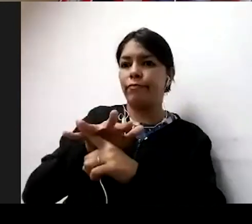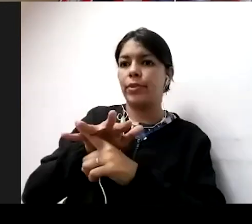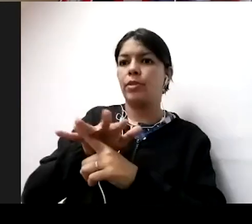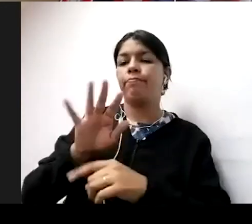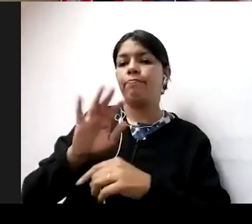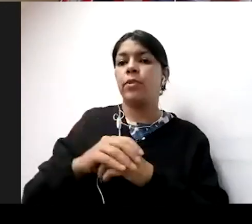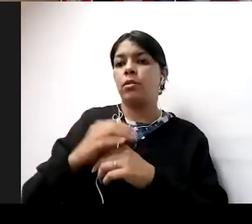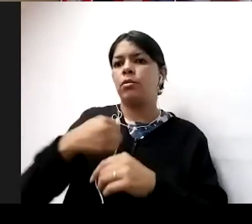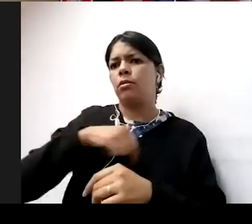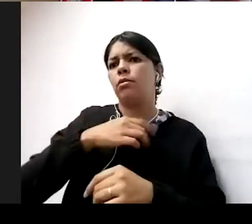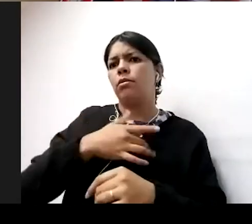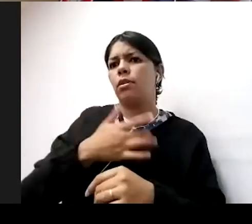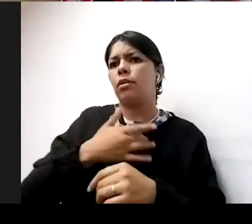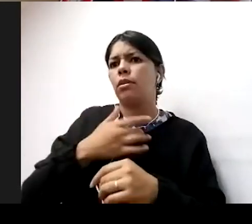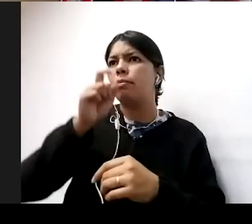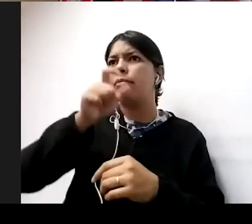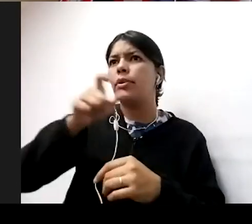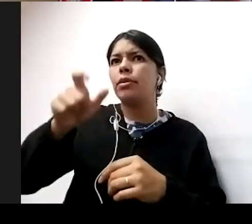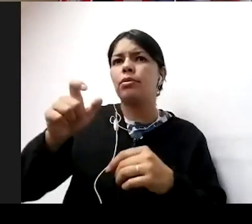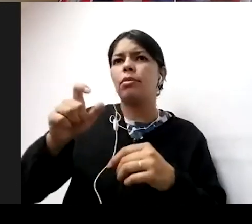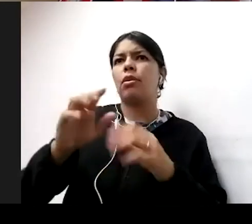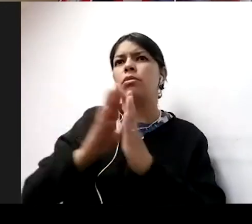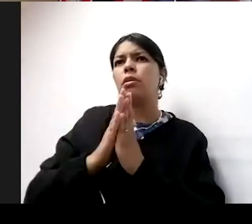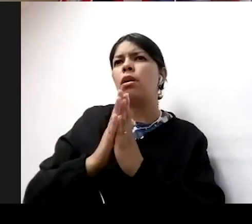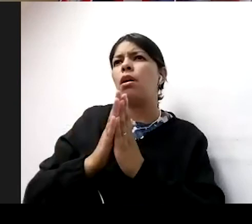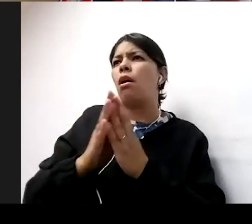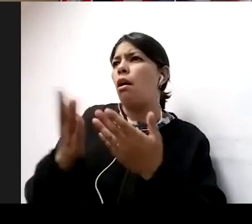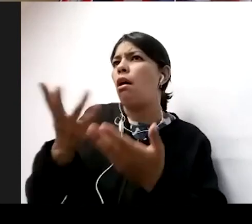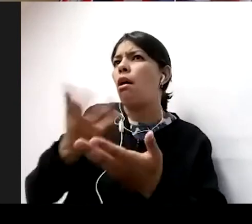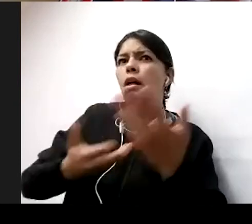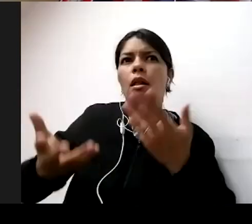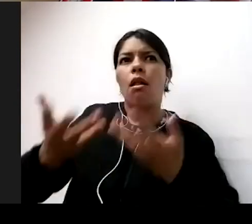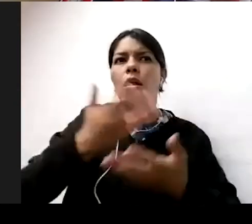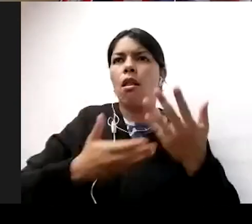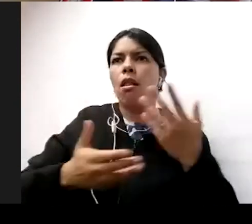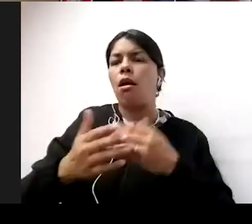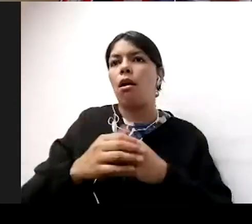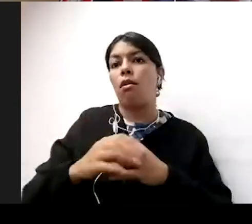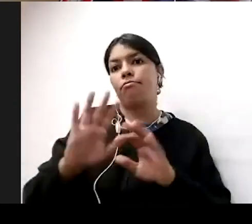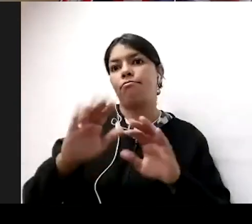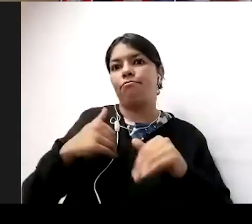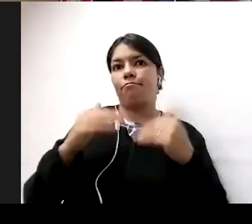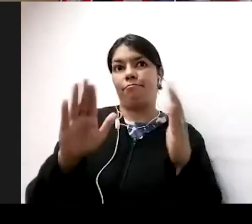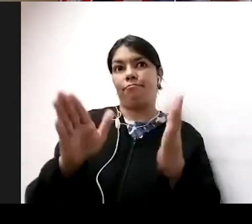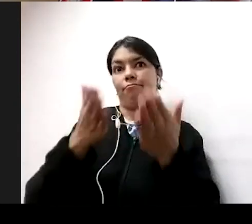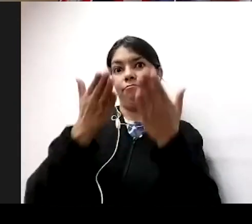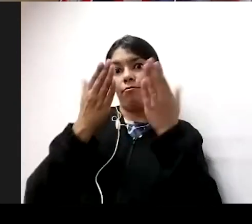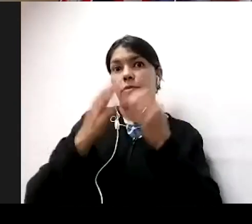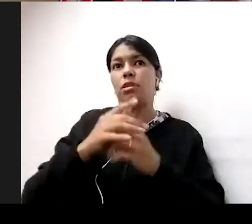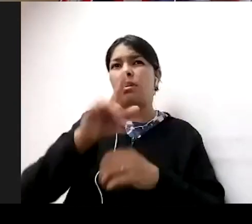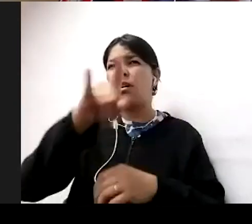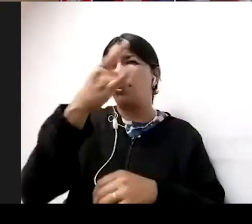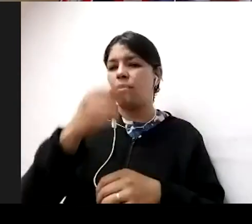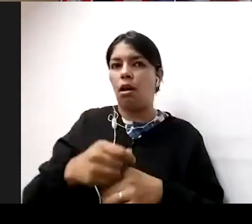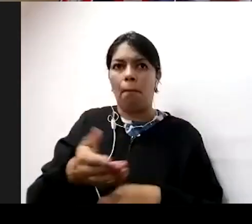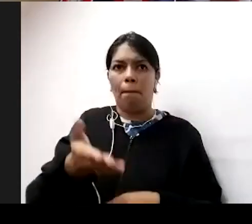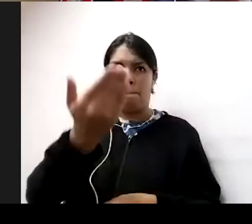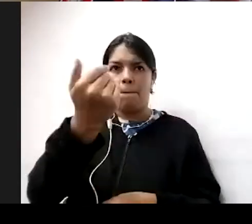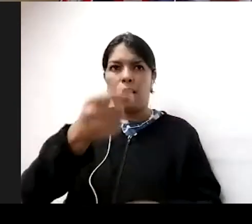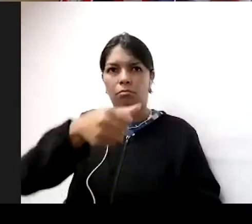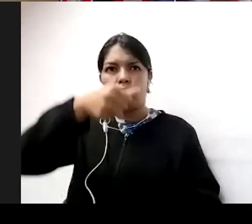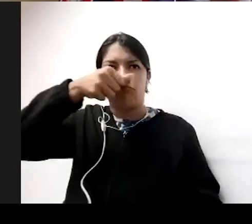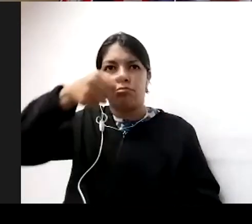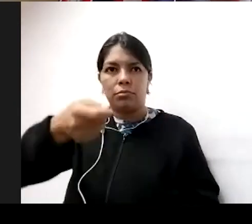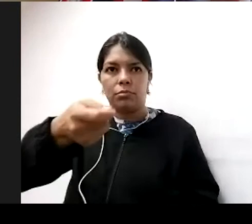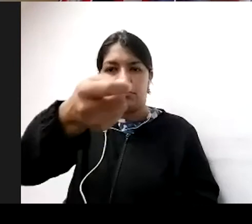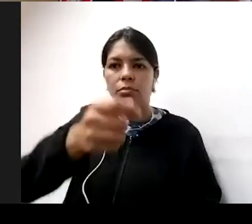las personas para que nos puedan orientar y los invitamos para que ustedes, si les ofrecen algún tipo de sustancias o ya lo